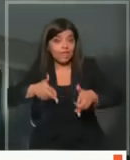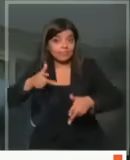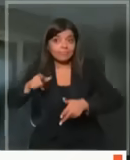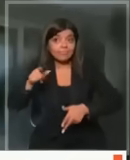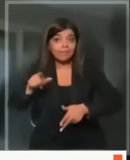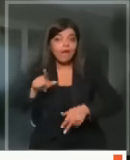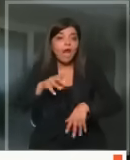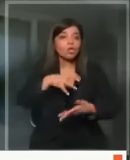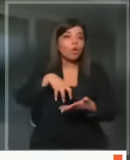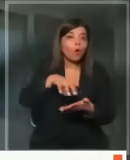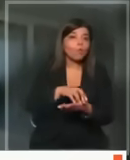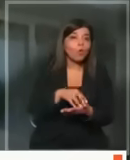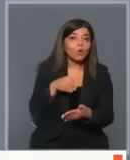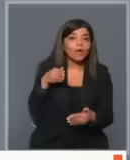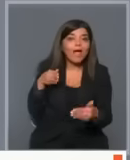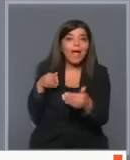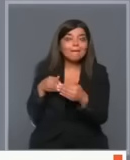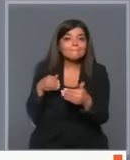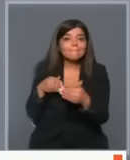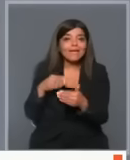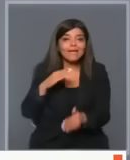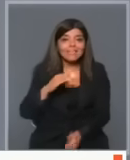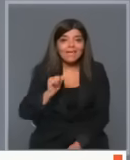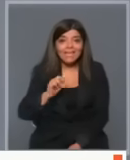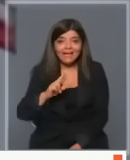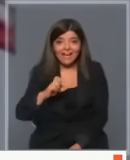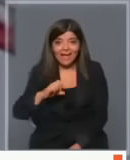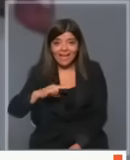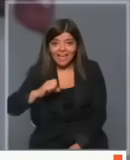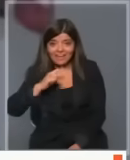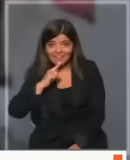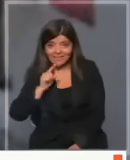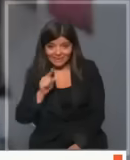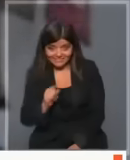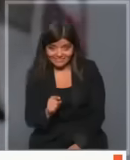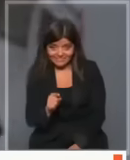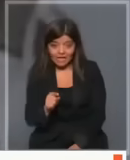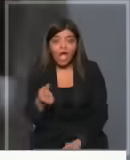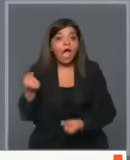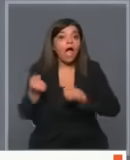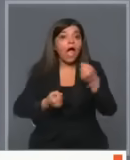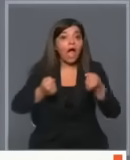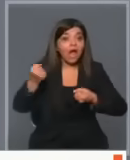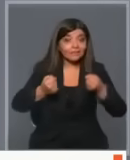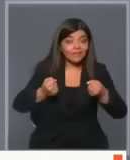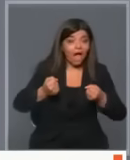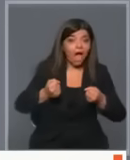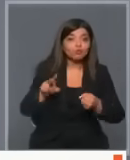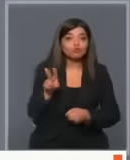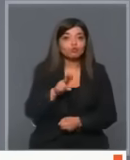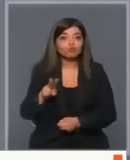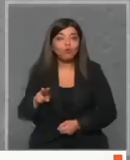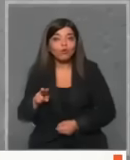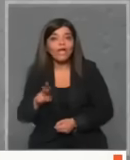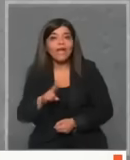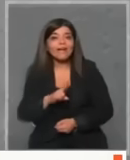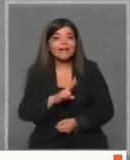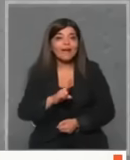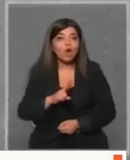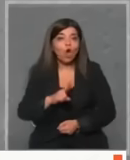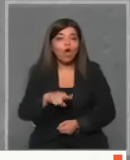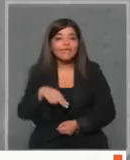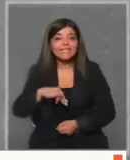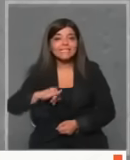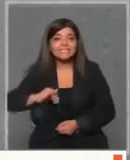conocida como la Pequeña Caracas. Ahí abordaron tres autos marca Suzuki, Renault y Nissan, automóviles que luego tuvieron